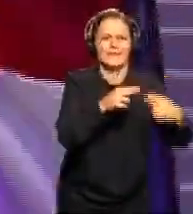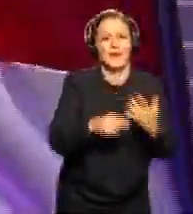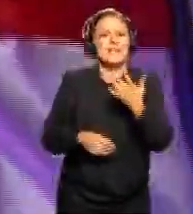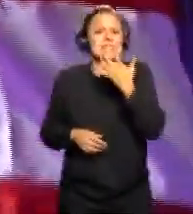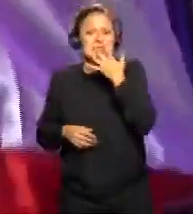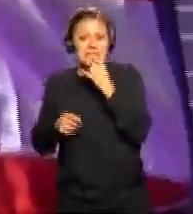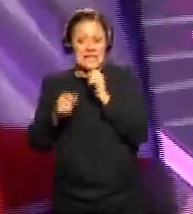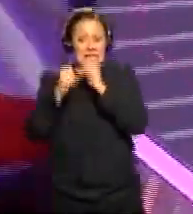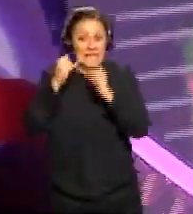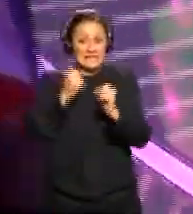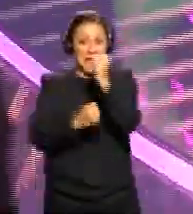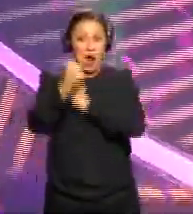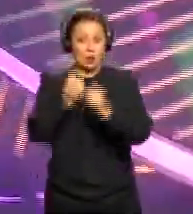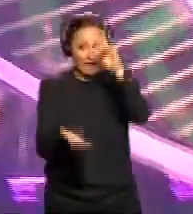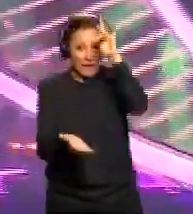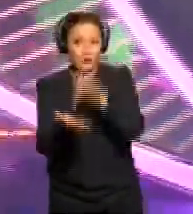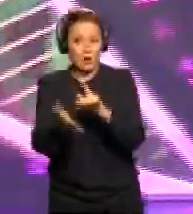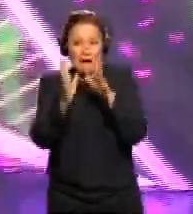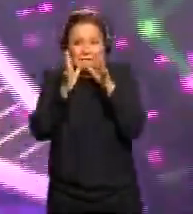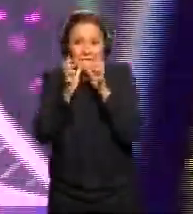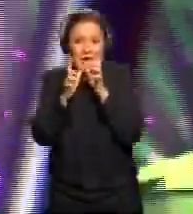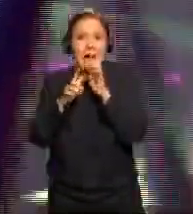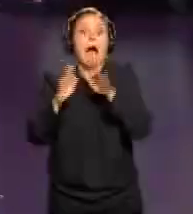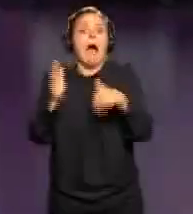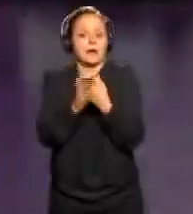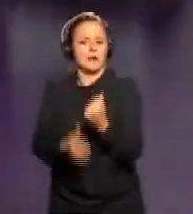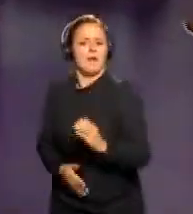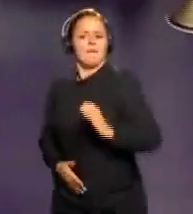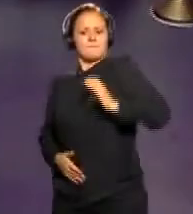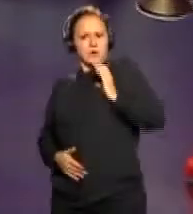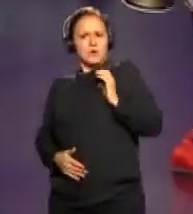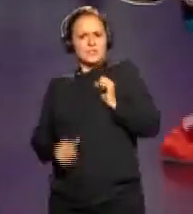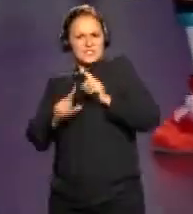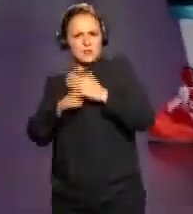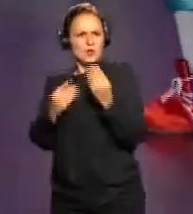Una crisis económica tremenda y hasta mejora su renta.